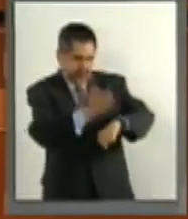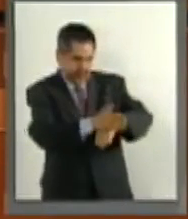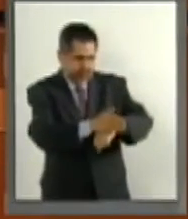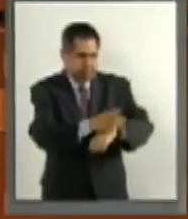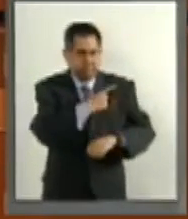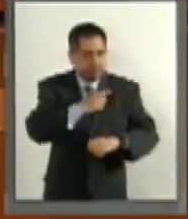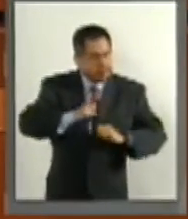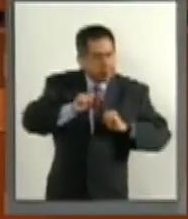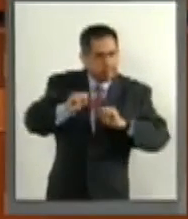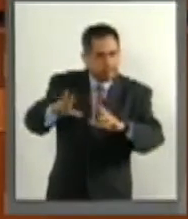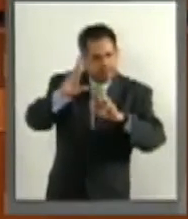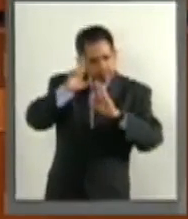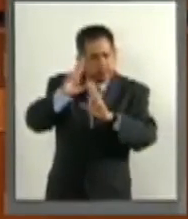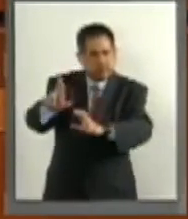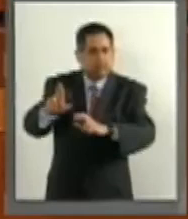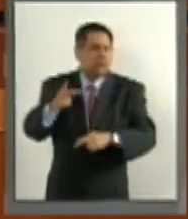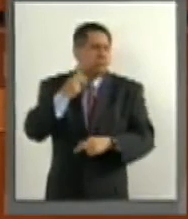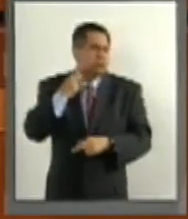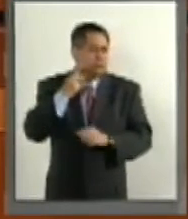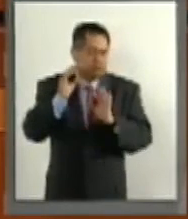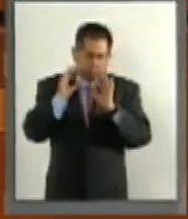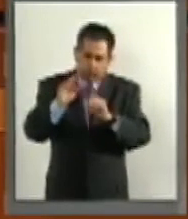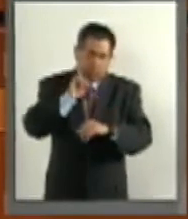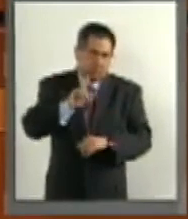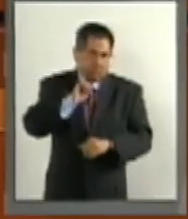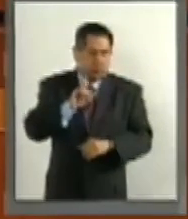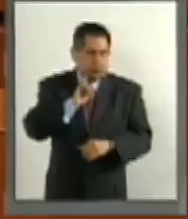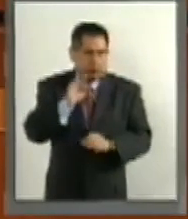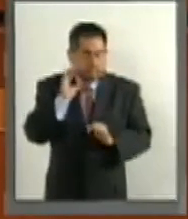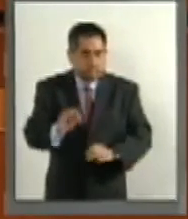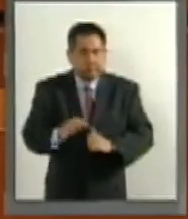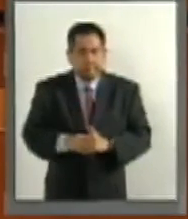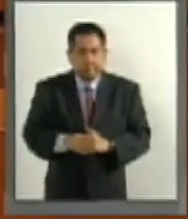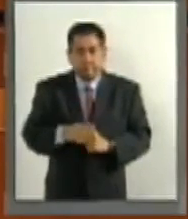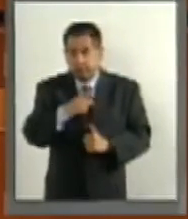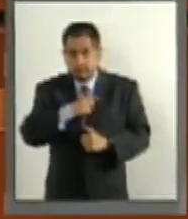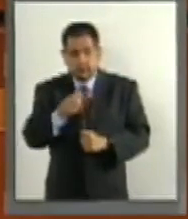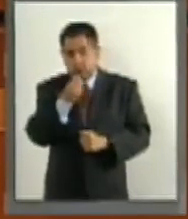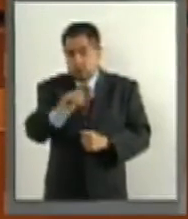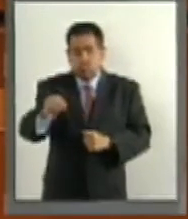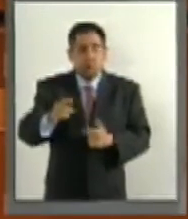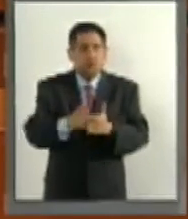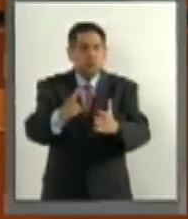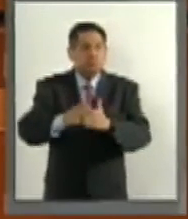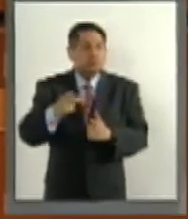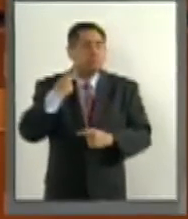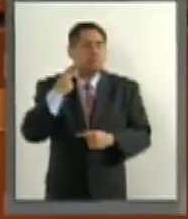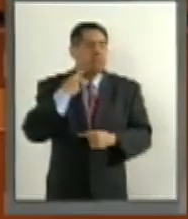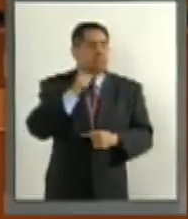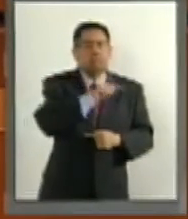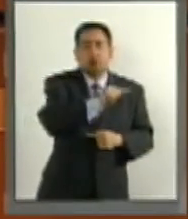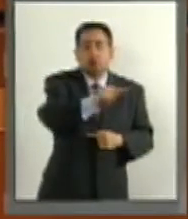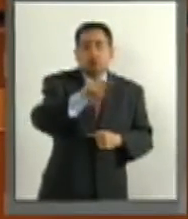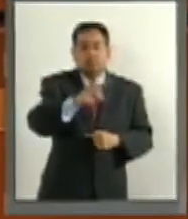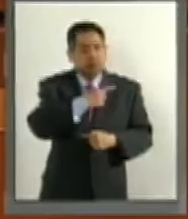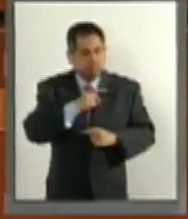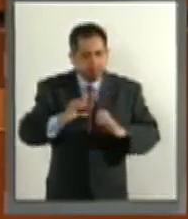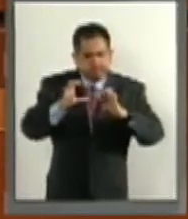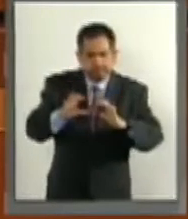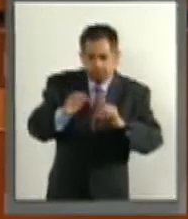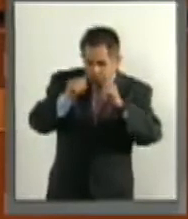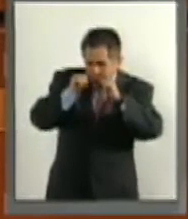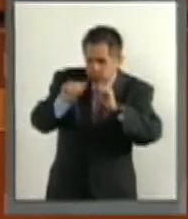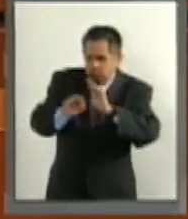violencia política en razón de género. Se establece como obligación a los partidos políticos prevenir,